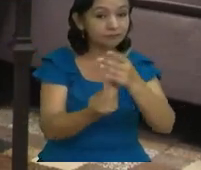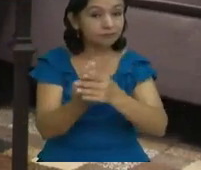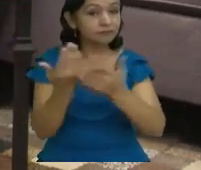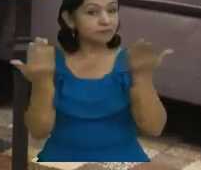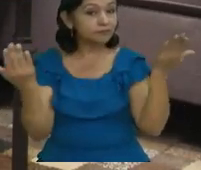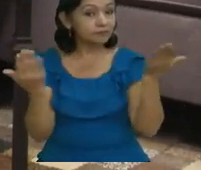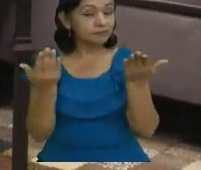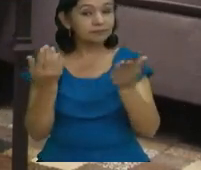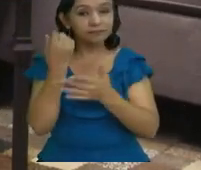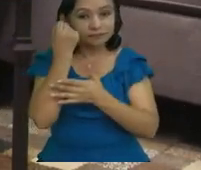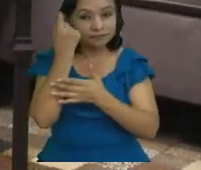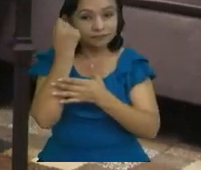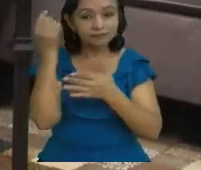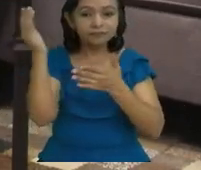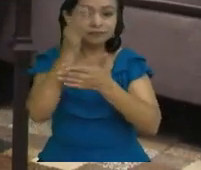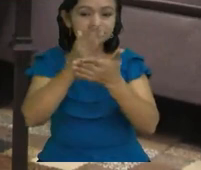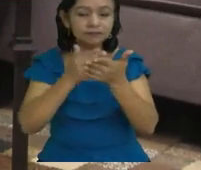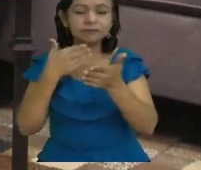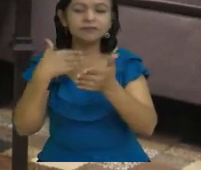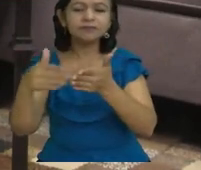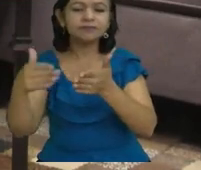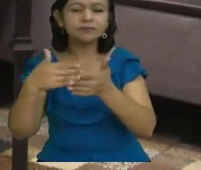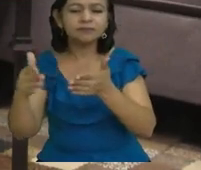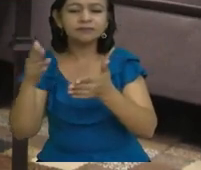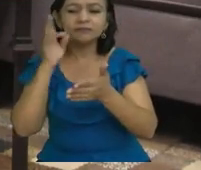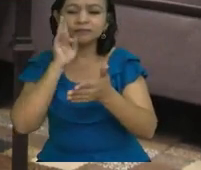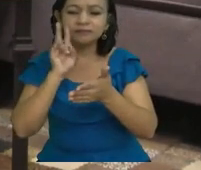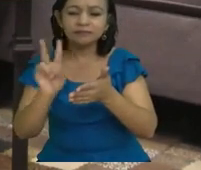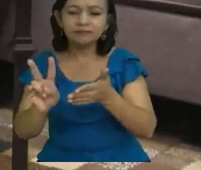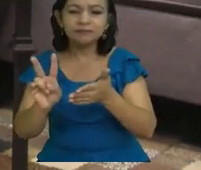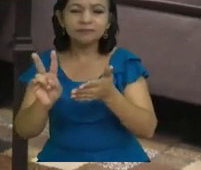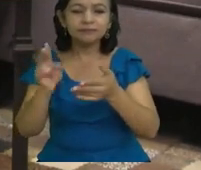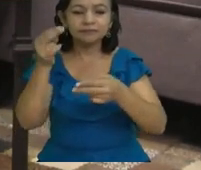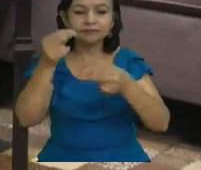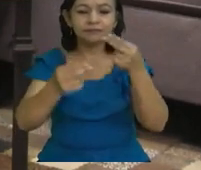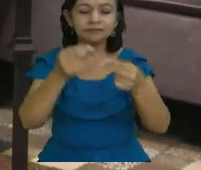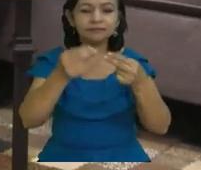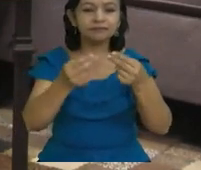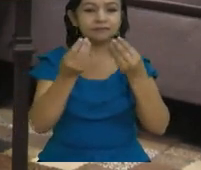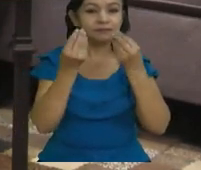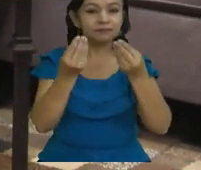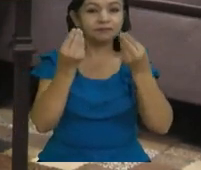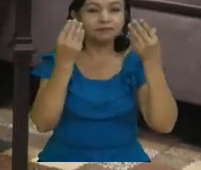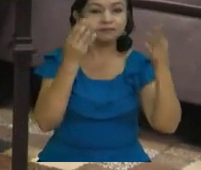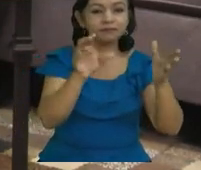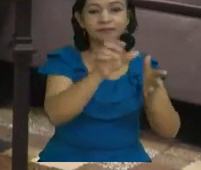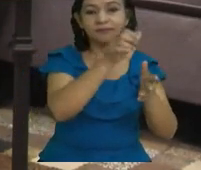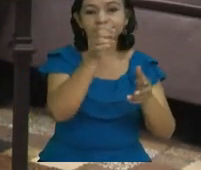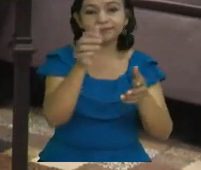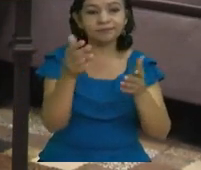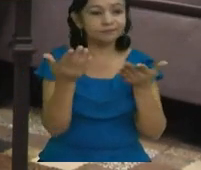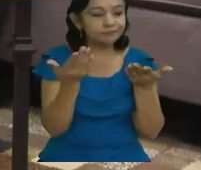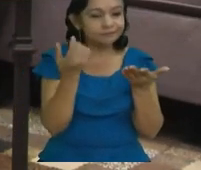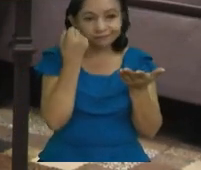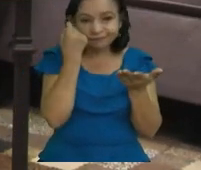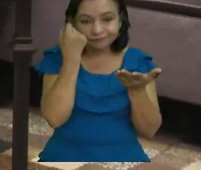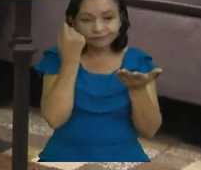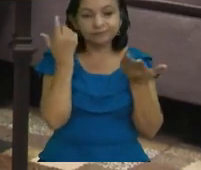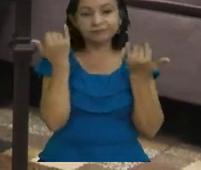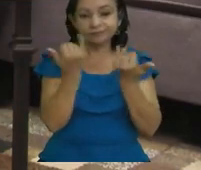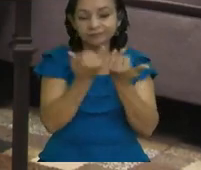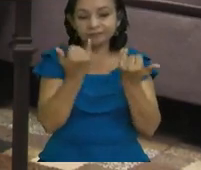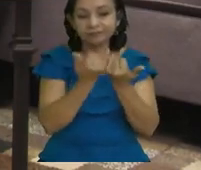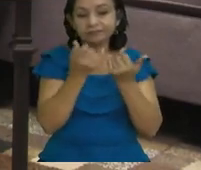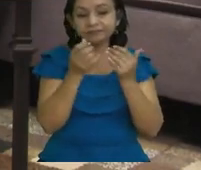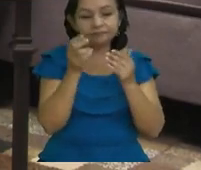producción, y entiendo que hay rubros que son más fáciles de diagnosticar en cuanto a cifras por su cantidad, hay otros que son en menor proporción, pero que igual tienen